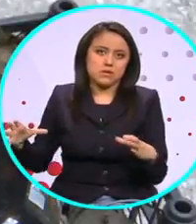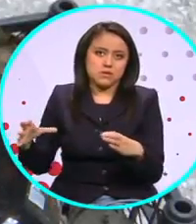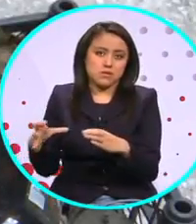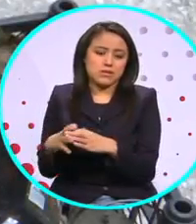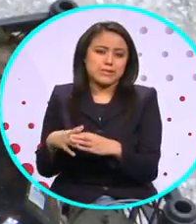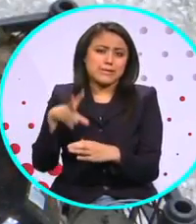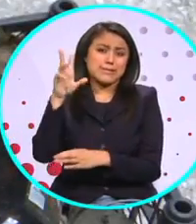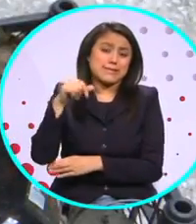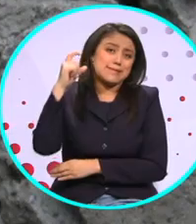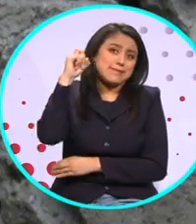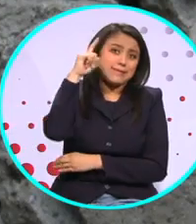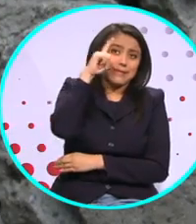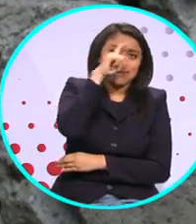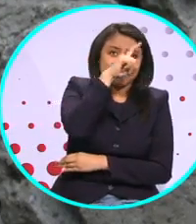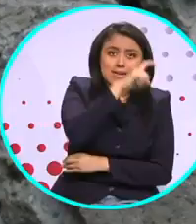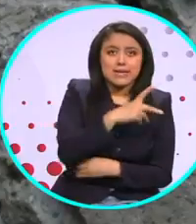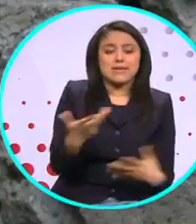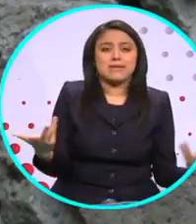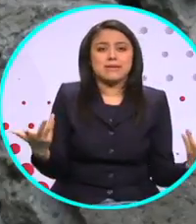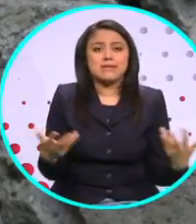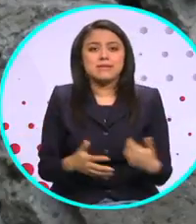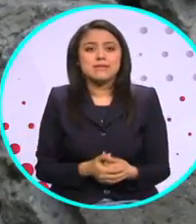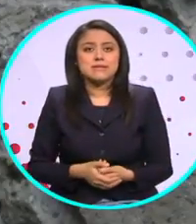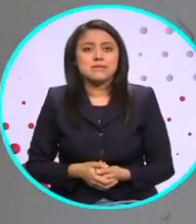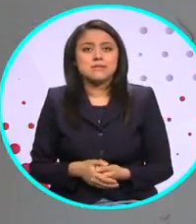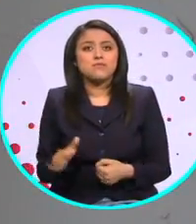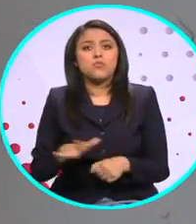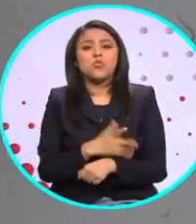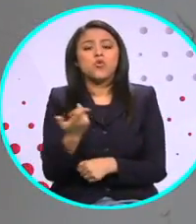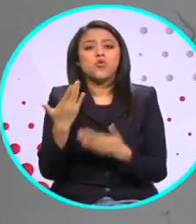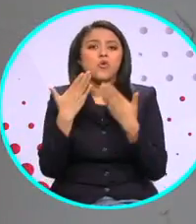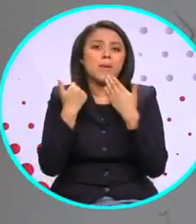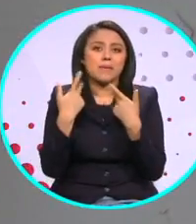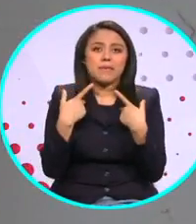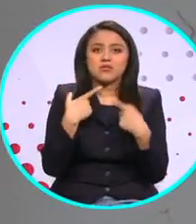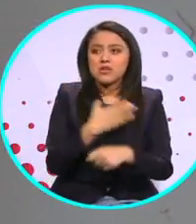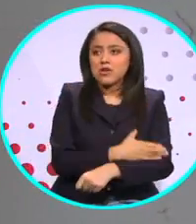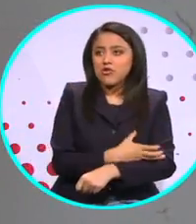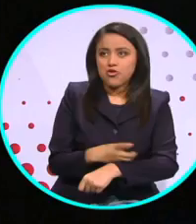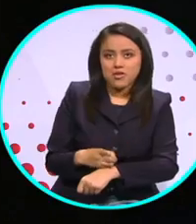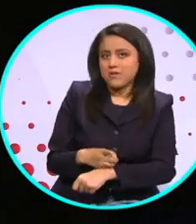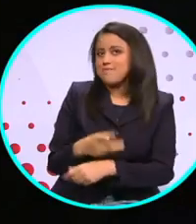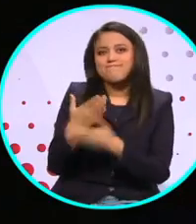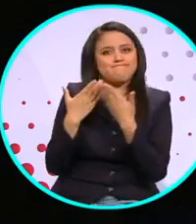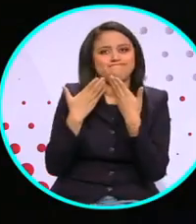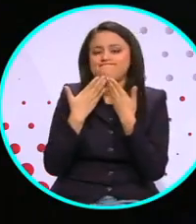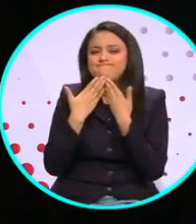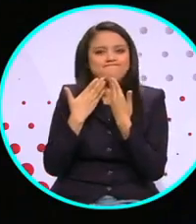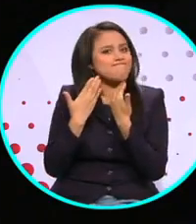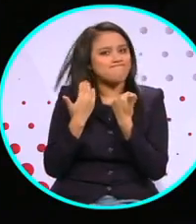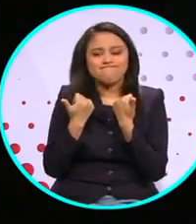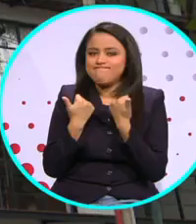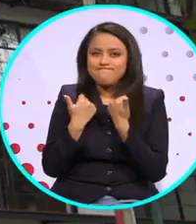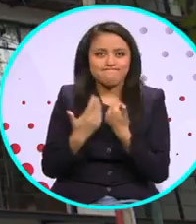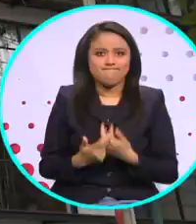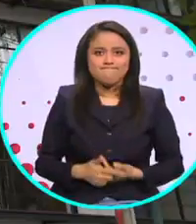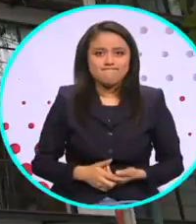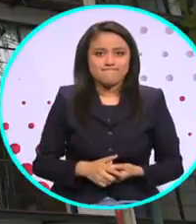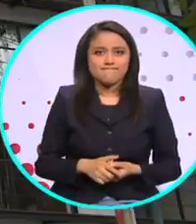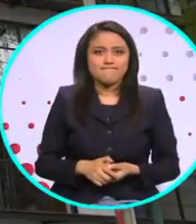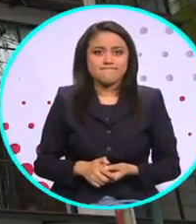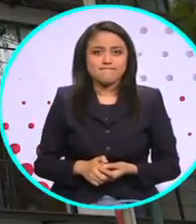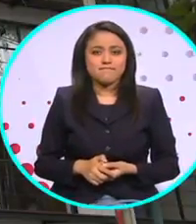muy difícil, o sea, no hay una persona que coordine la comunicación para con los vecinos. A la